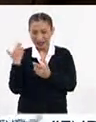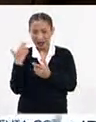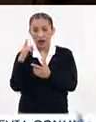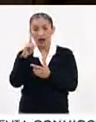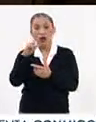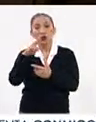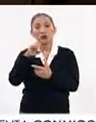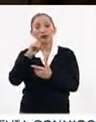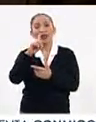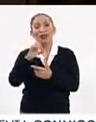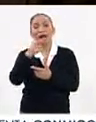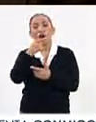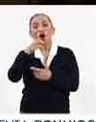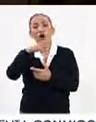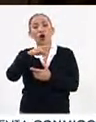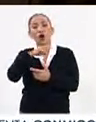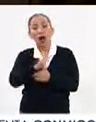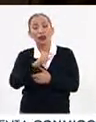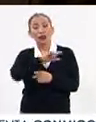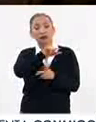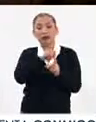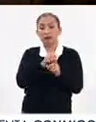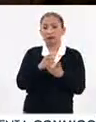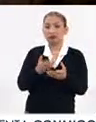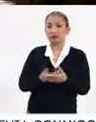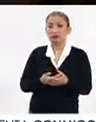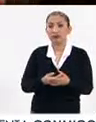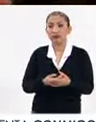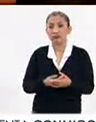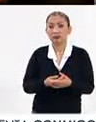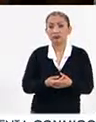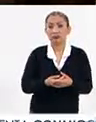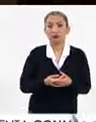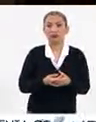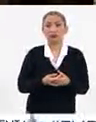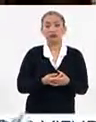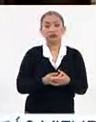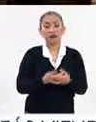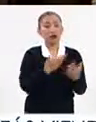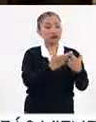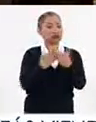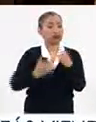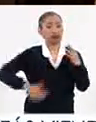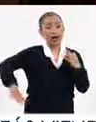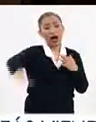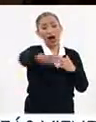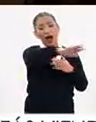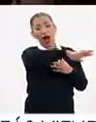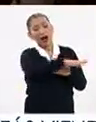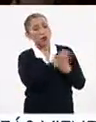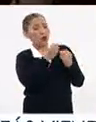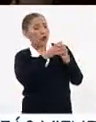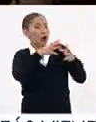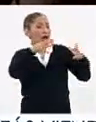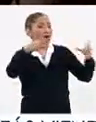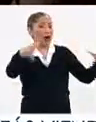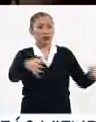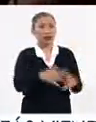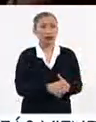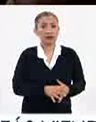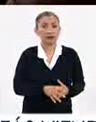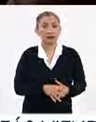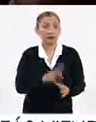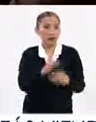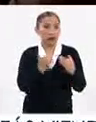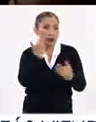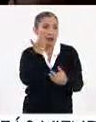¿no? Y luego se vuelve muy influyente en vastos ámbitos, así, territorios muy extensos. Pues todos